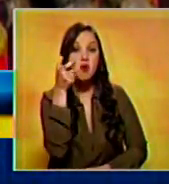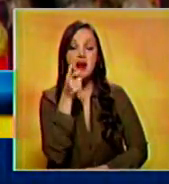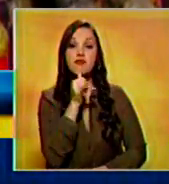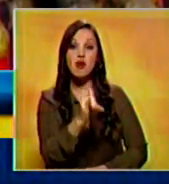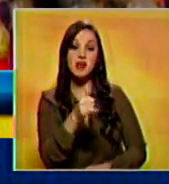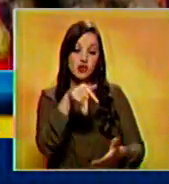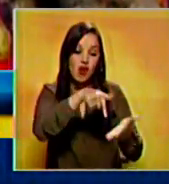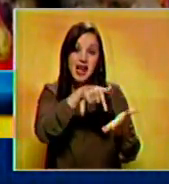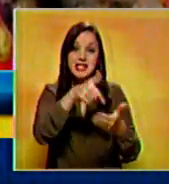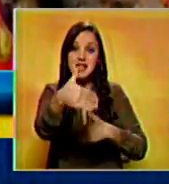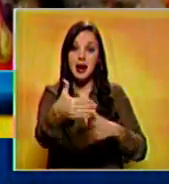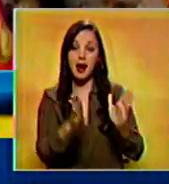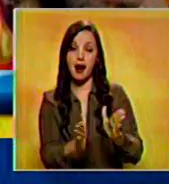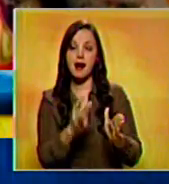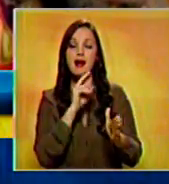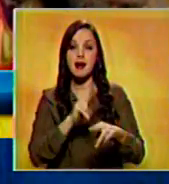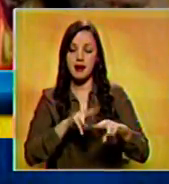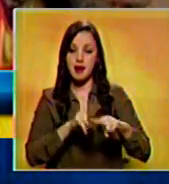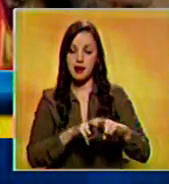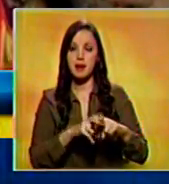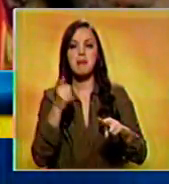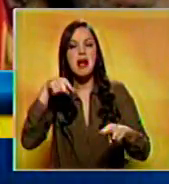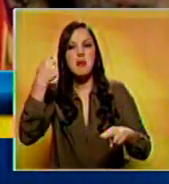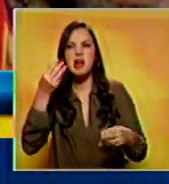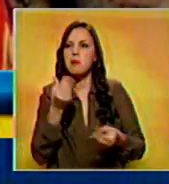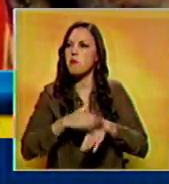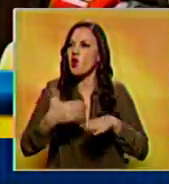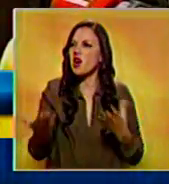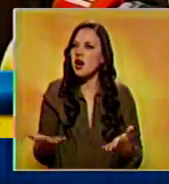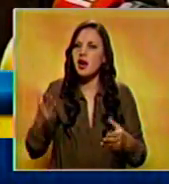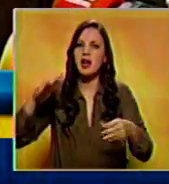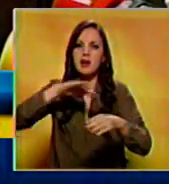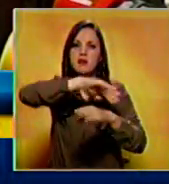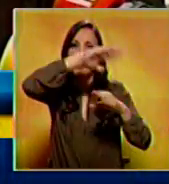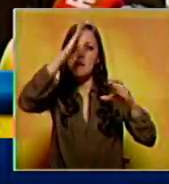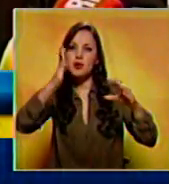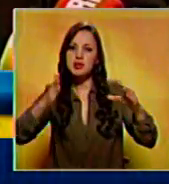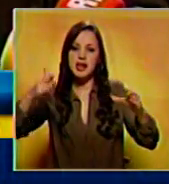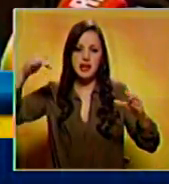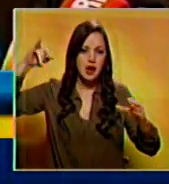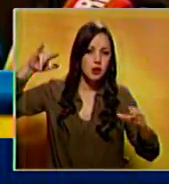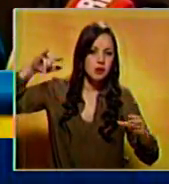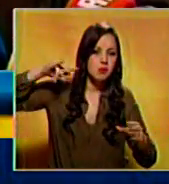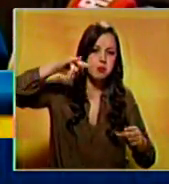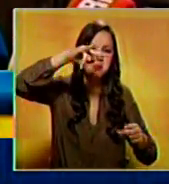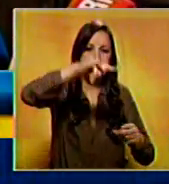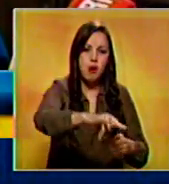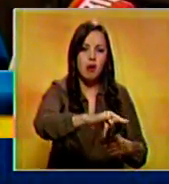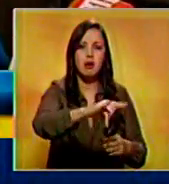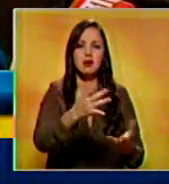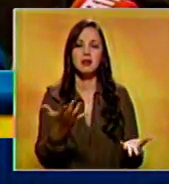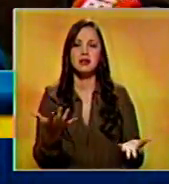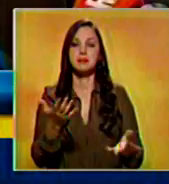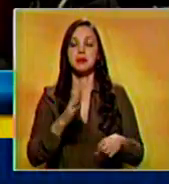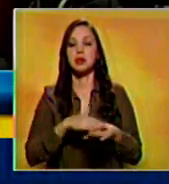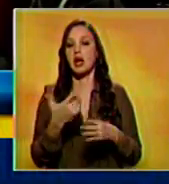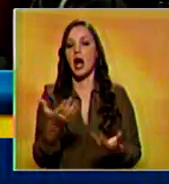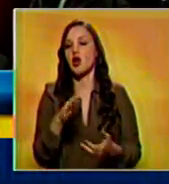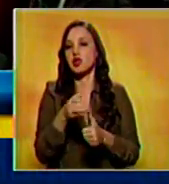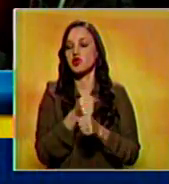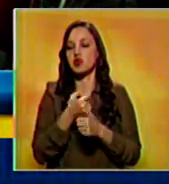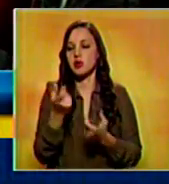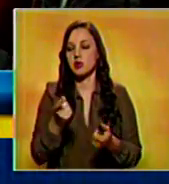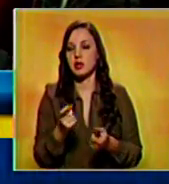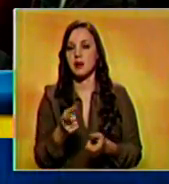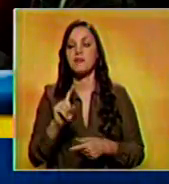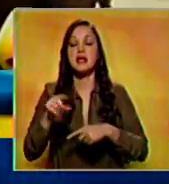serán clave para conocer las causas de la tragedia entre tanto la segunda caja que registra los vuelo aún no fue recuperada